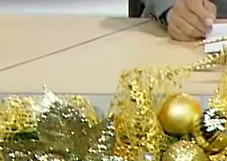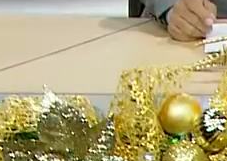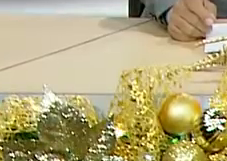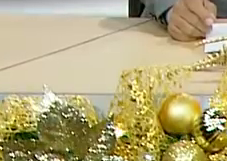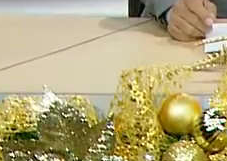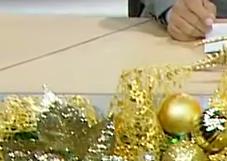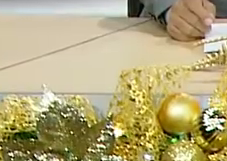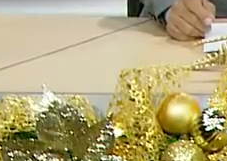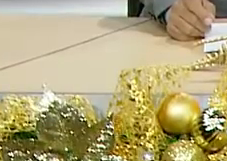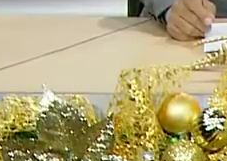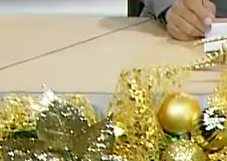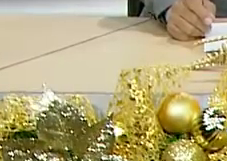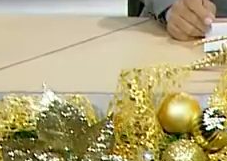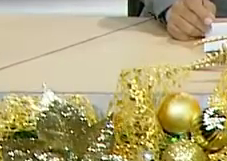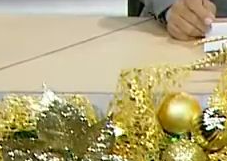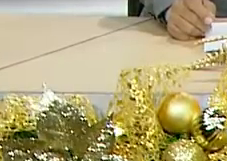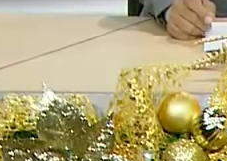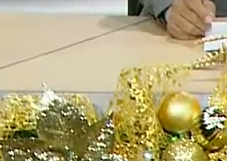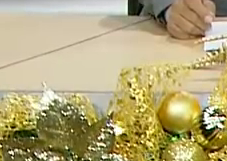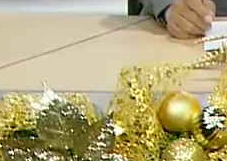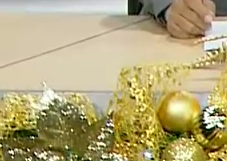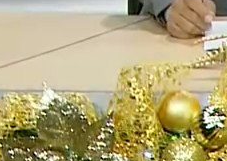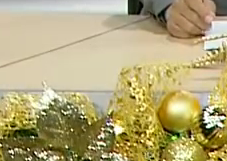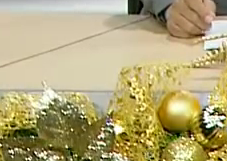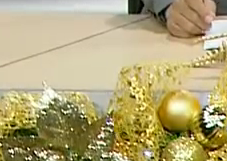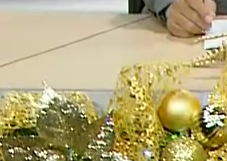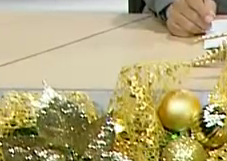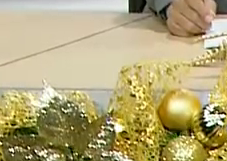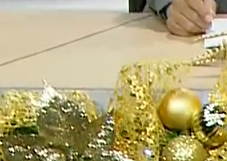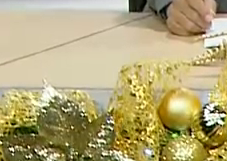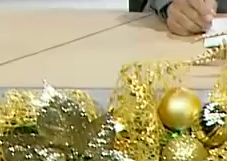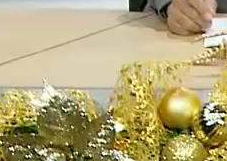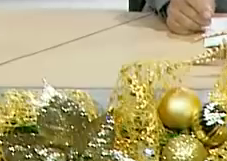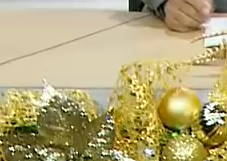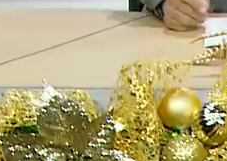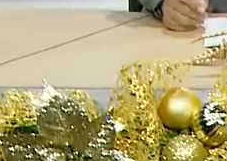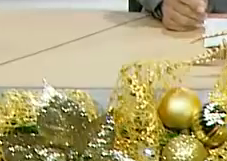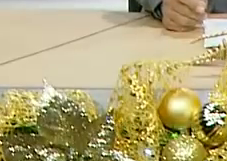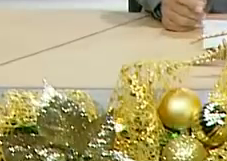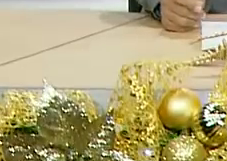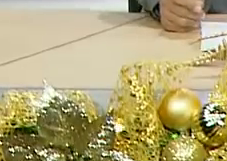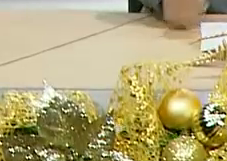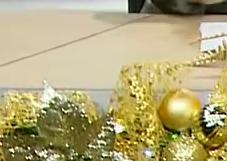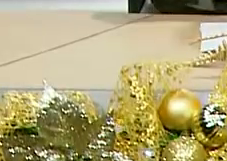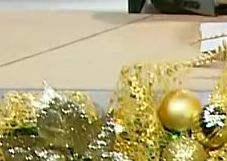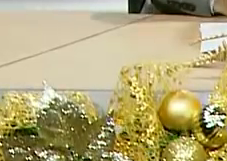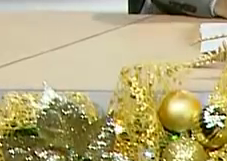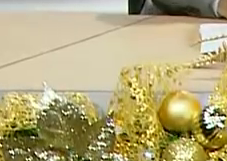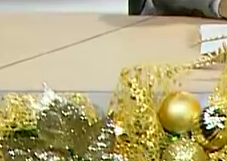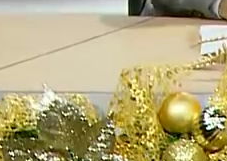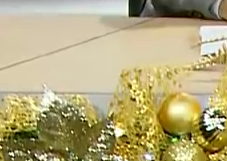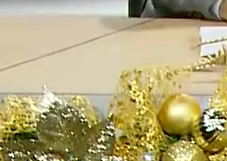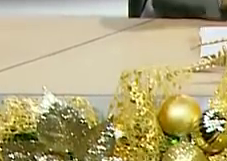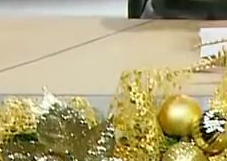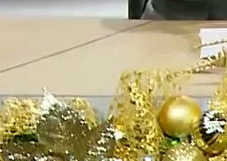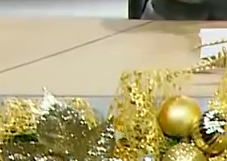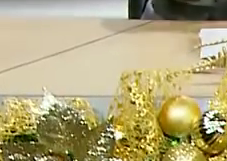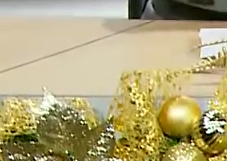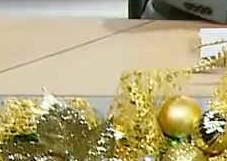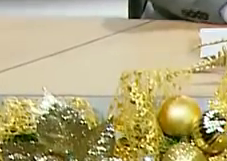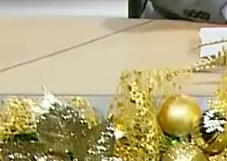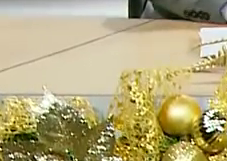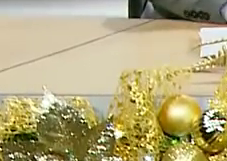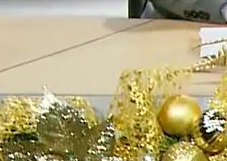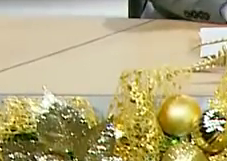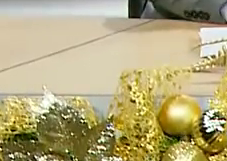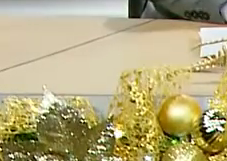www.rts.com.es/envivo. RTS está más cerca de ti. Así es, María Elisa. De inmediato vienen los detalles en Copa. Aprovecho para